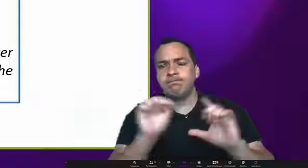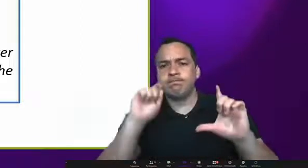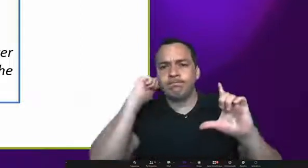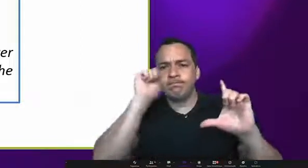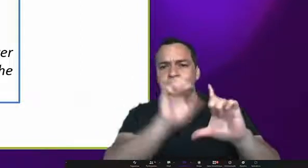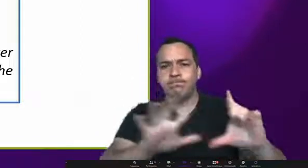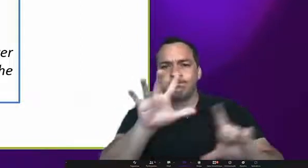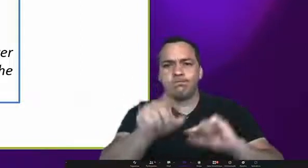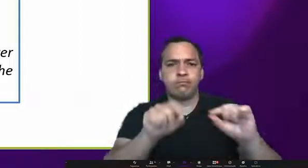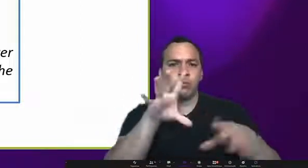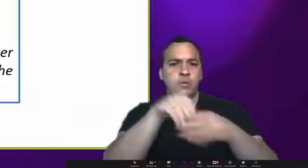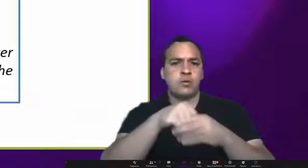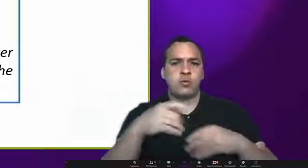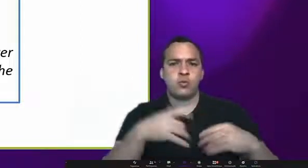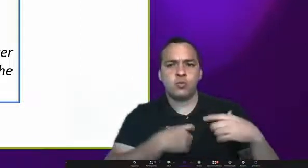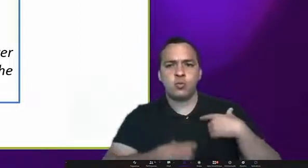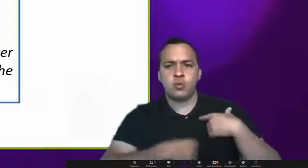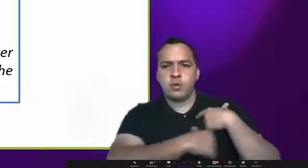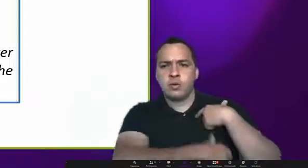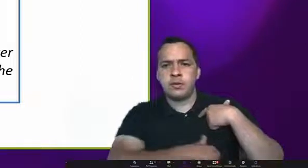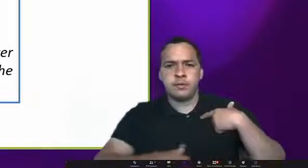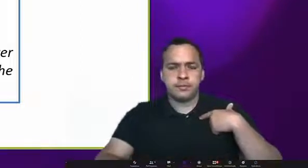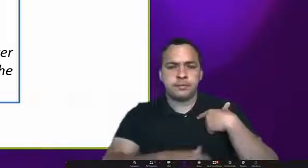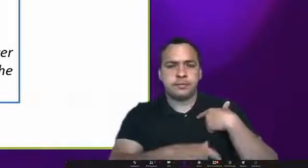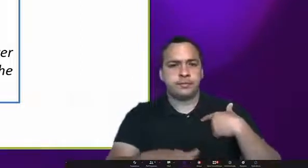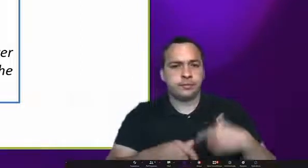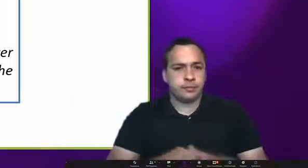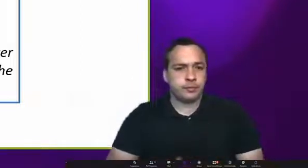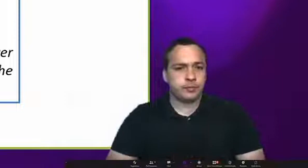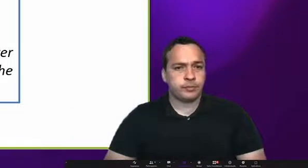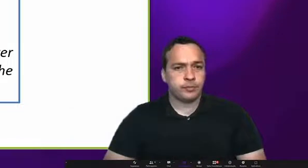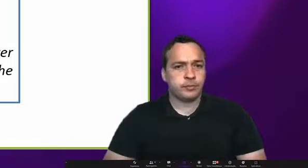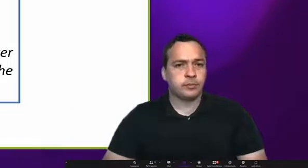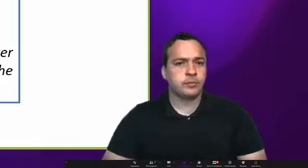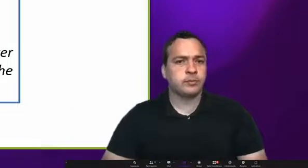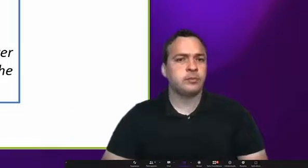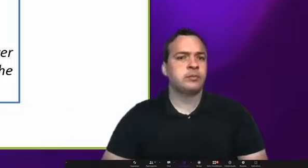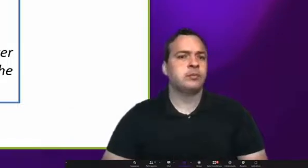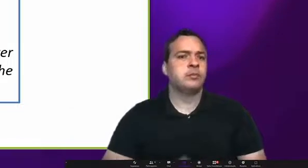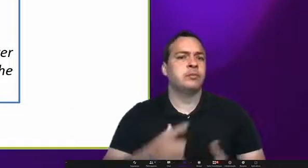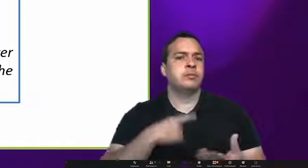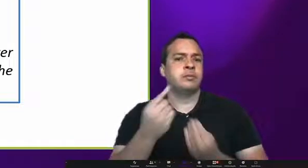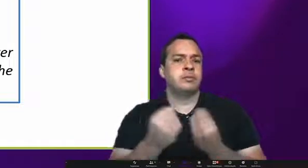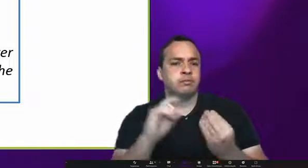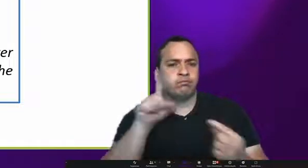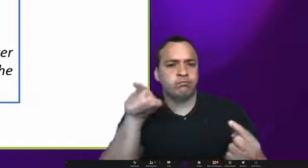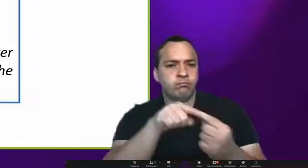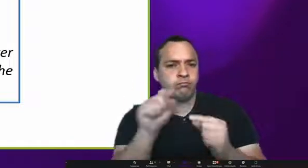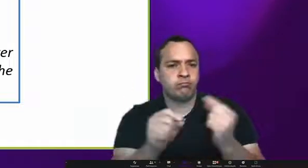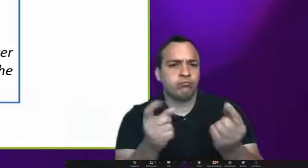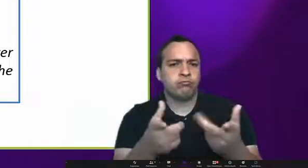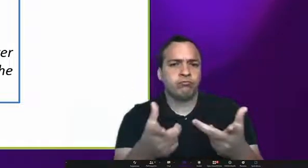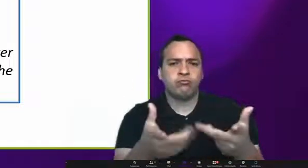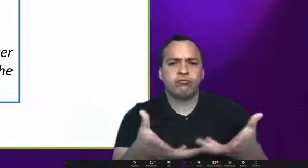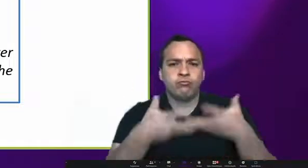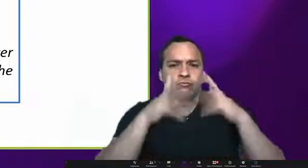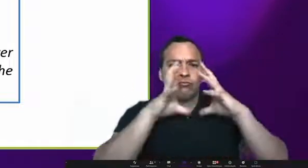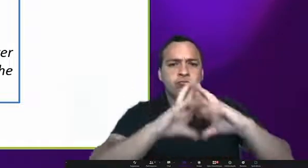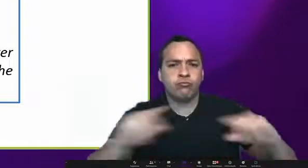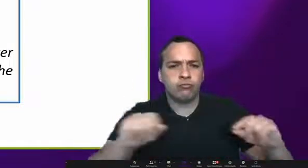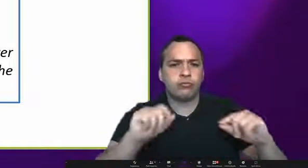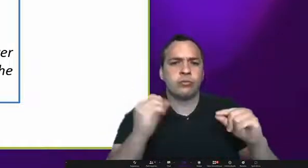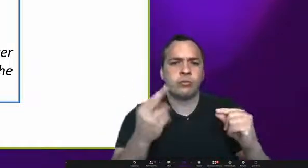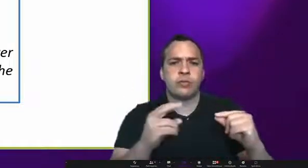digamos, el objetivo de una resección de tipo curativa o de tipo paliativa? Existe la terapia,